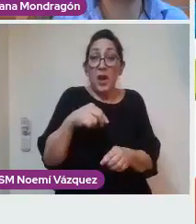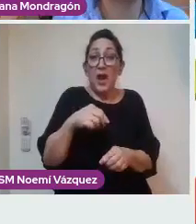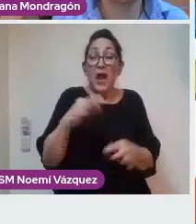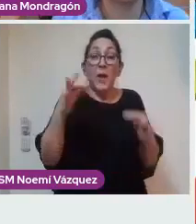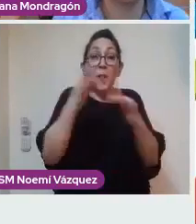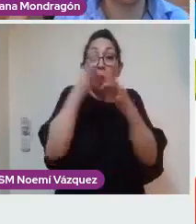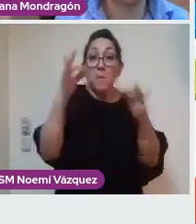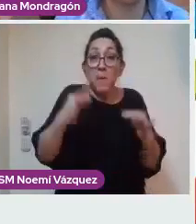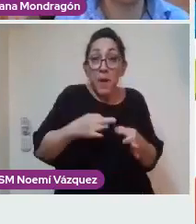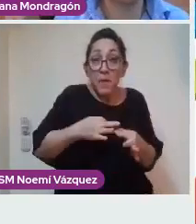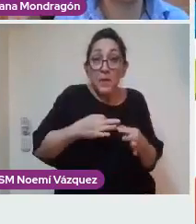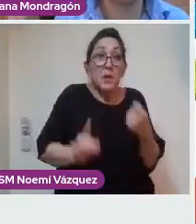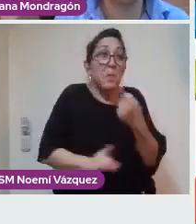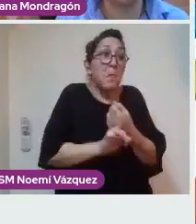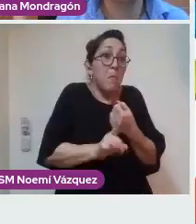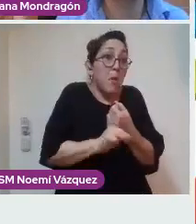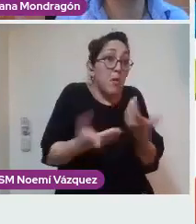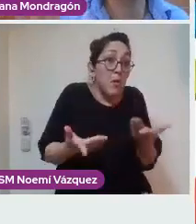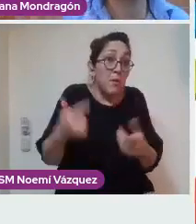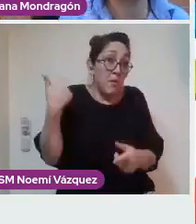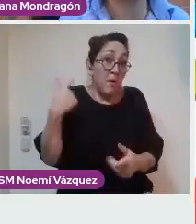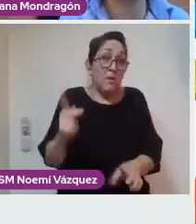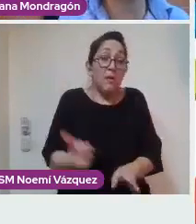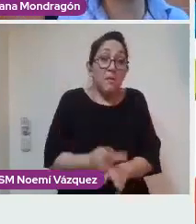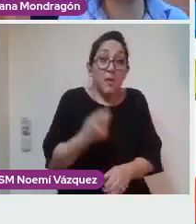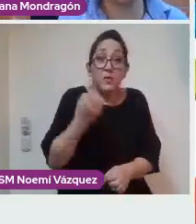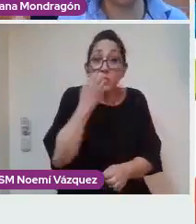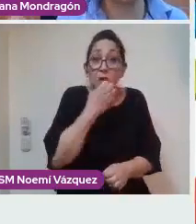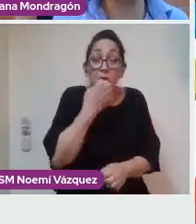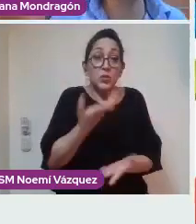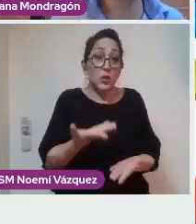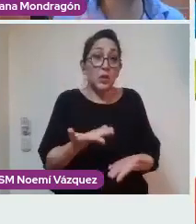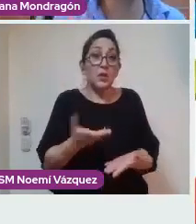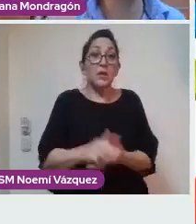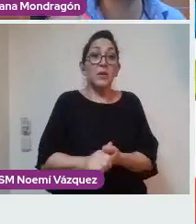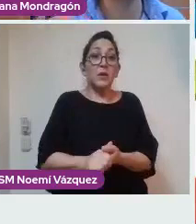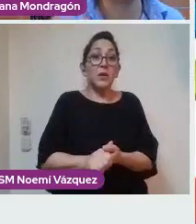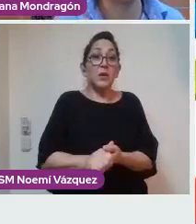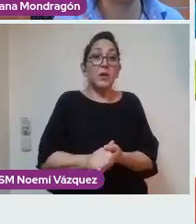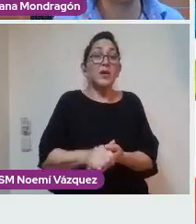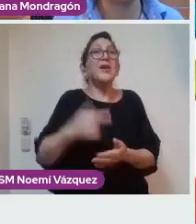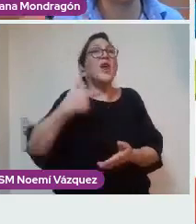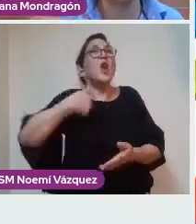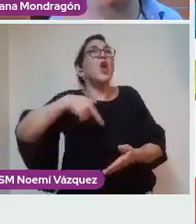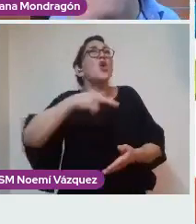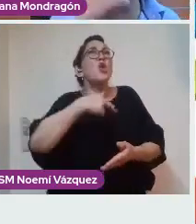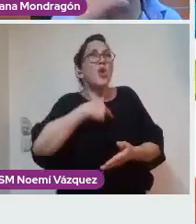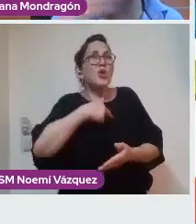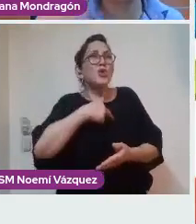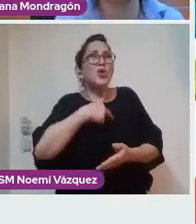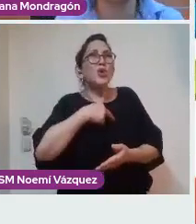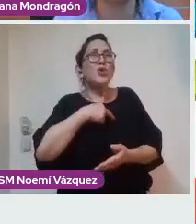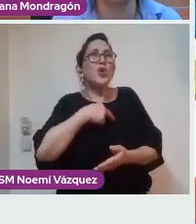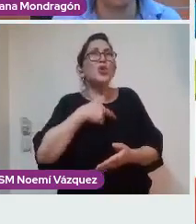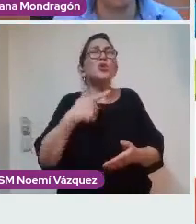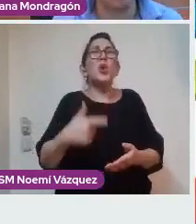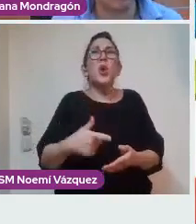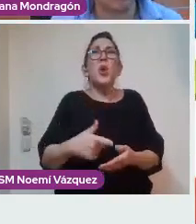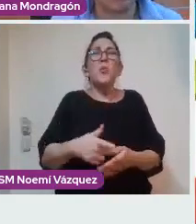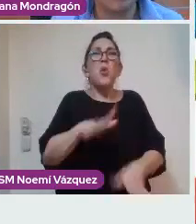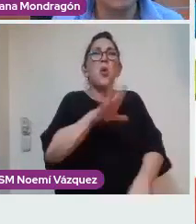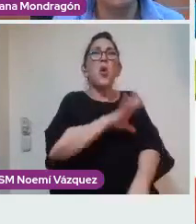Entonces, es bien importante que nosotros podamos saber y conocer, ser muy claros y honestos con nosotros mismos sobre cuáles son